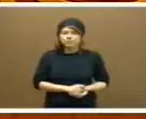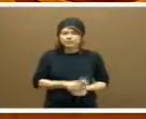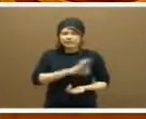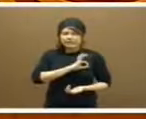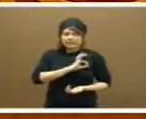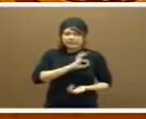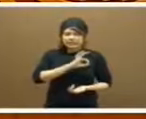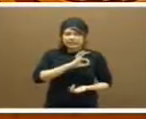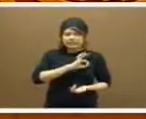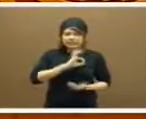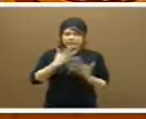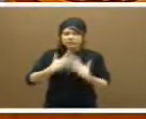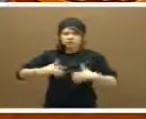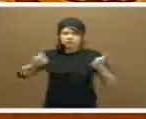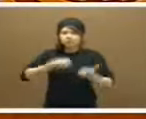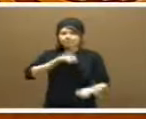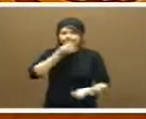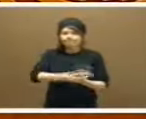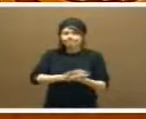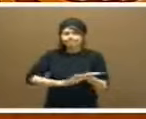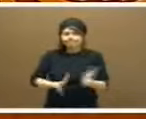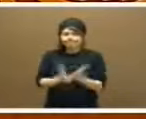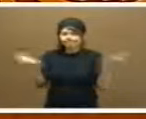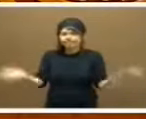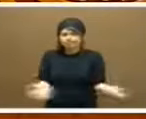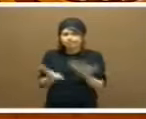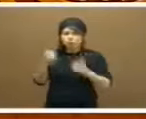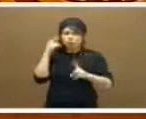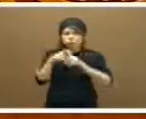Señoras y señorías, proponemos una propuesta de impulso